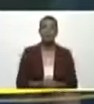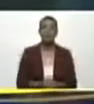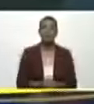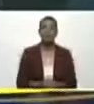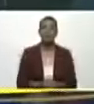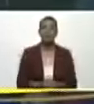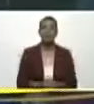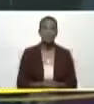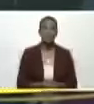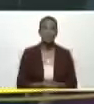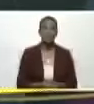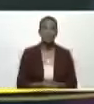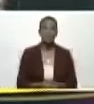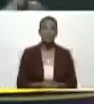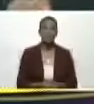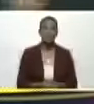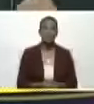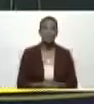un